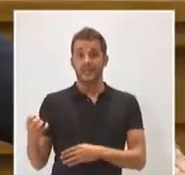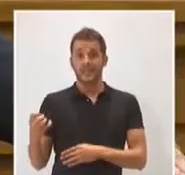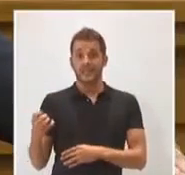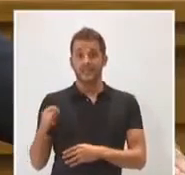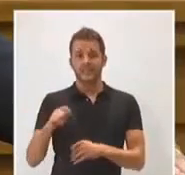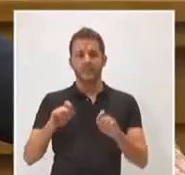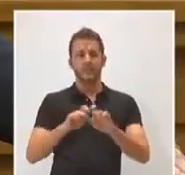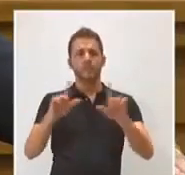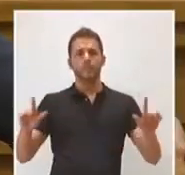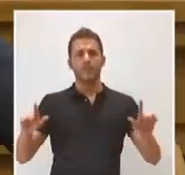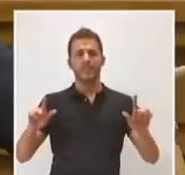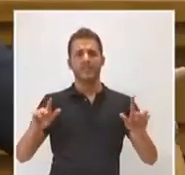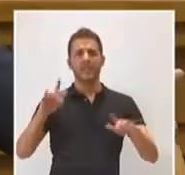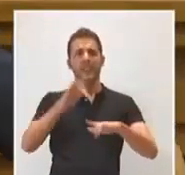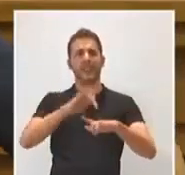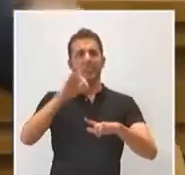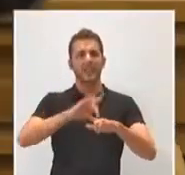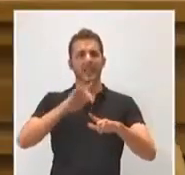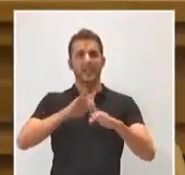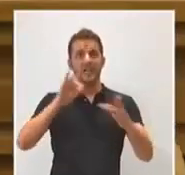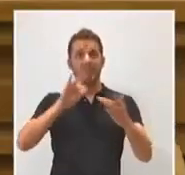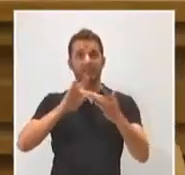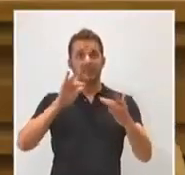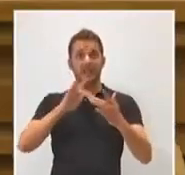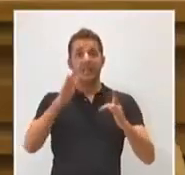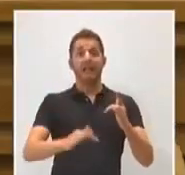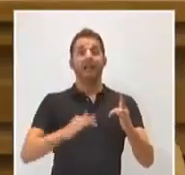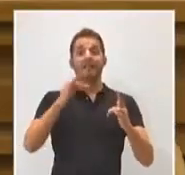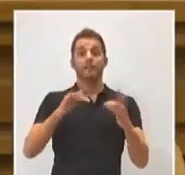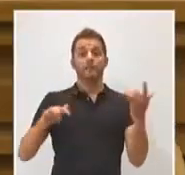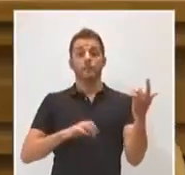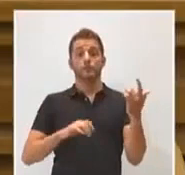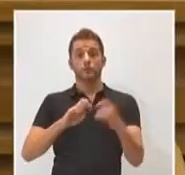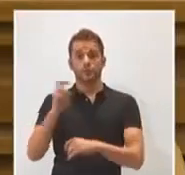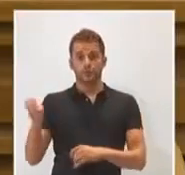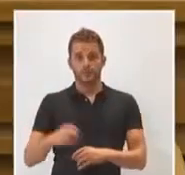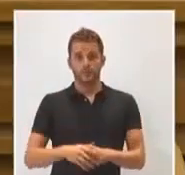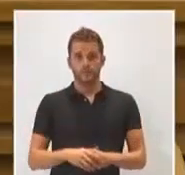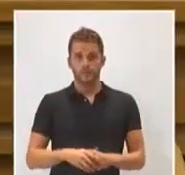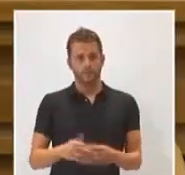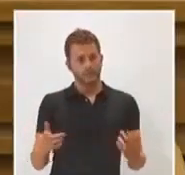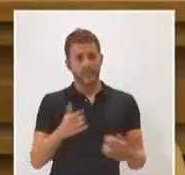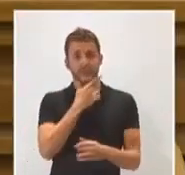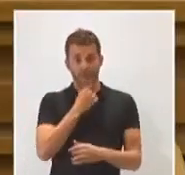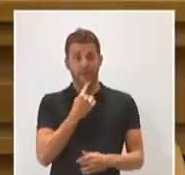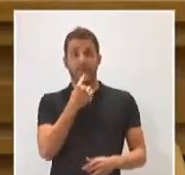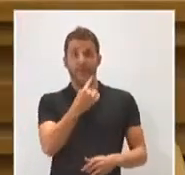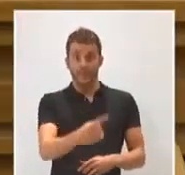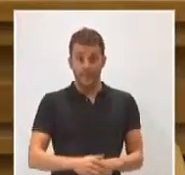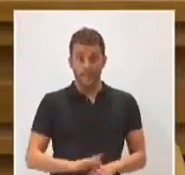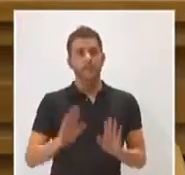digital interactivo y además con otro ordenador del que ya tiene no